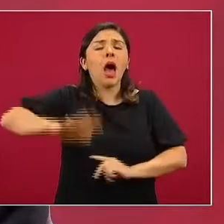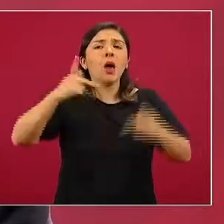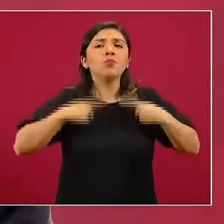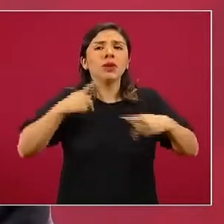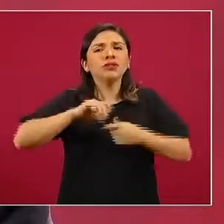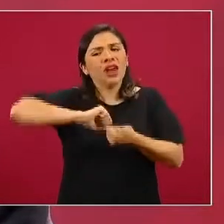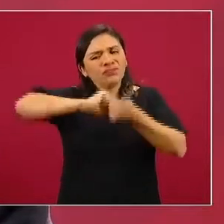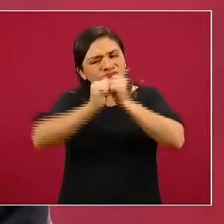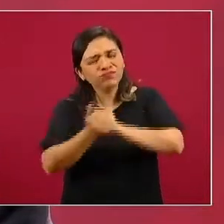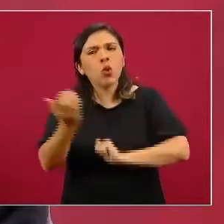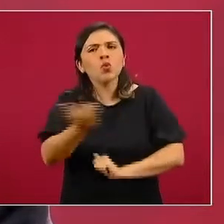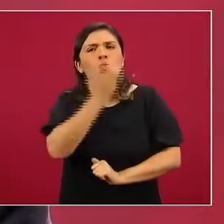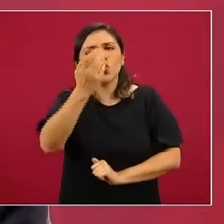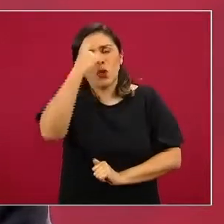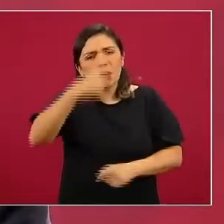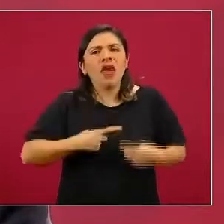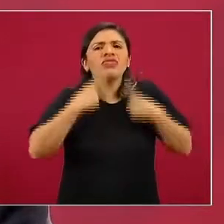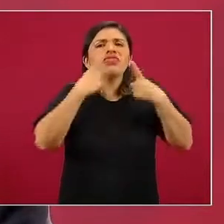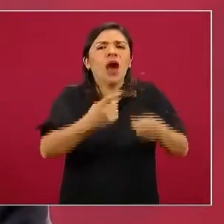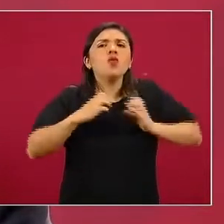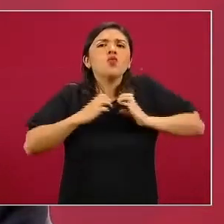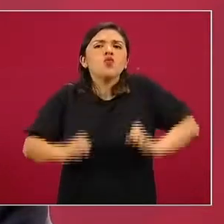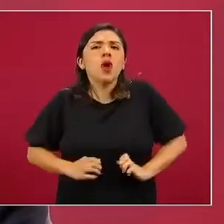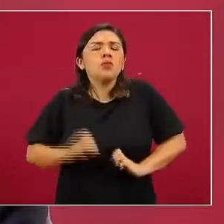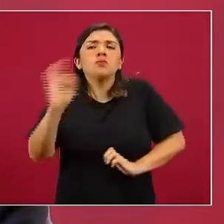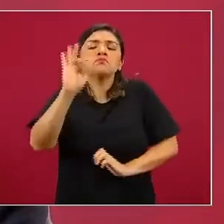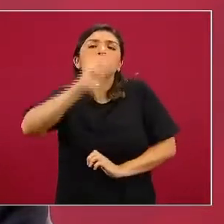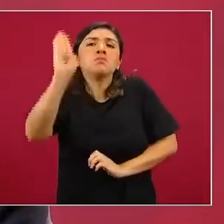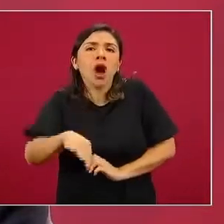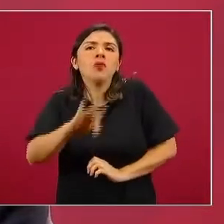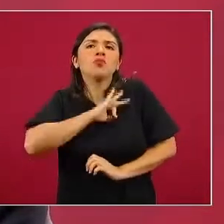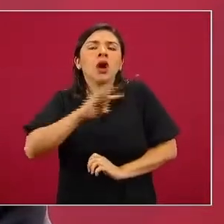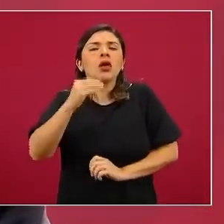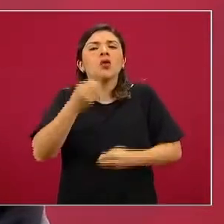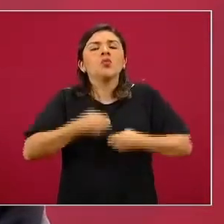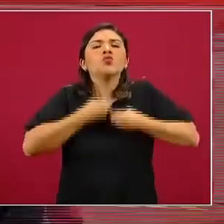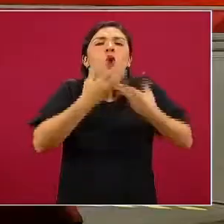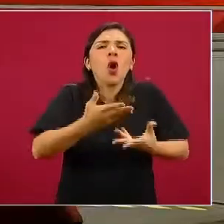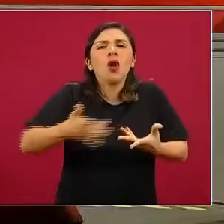donación altruista de órganos. En México tenemos una